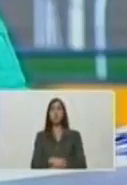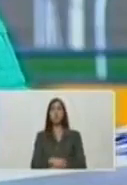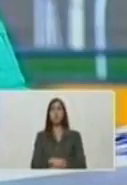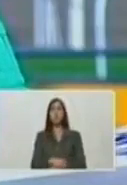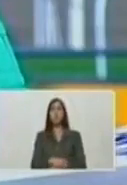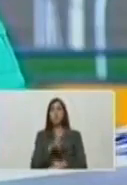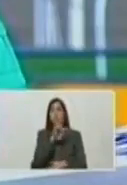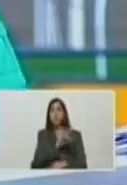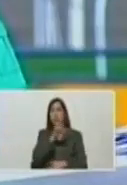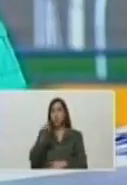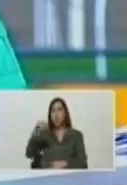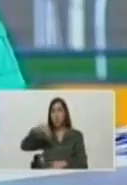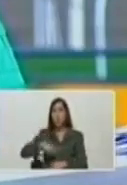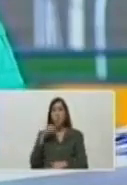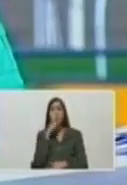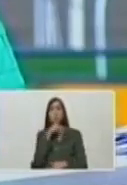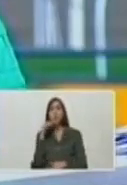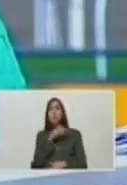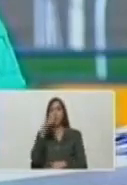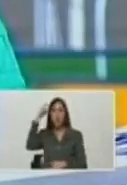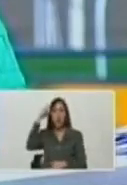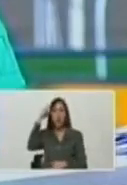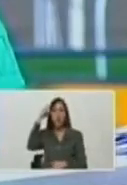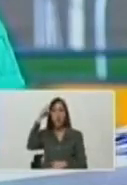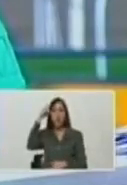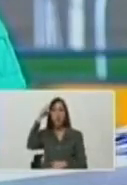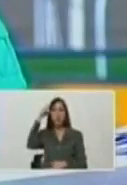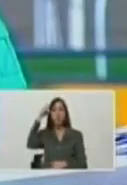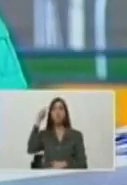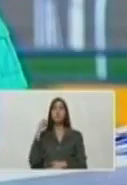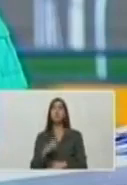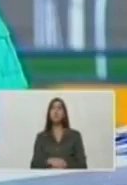31 de octubre. Hoy, 31 de octubre,